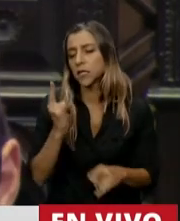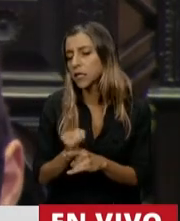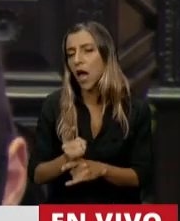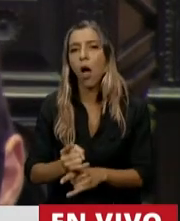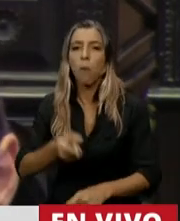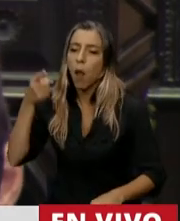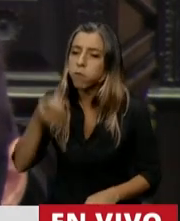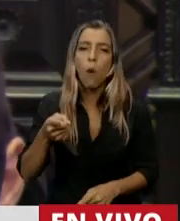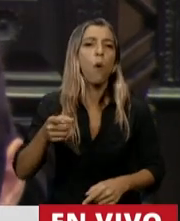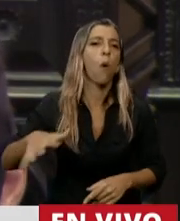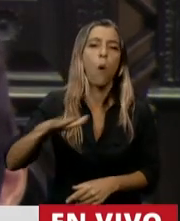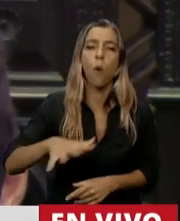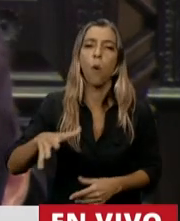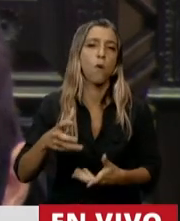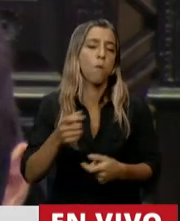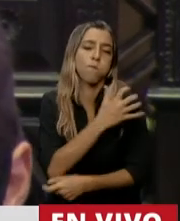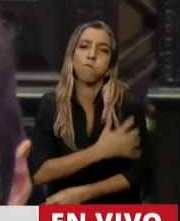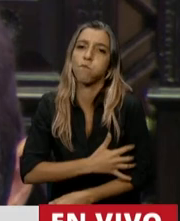más por este tipo de políticas.